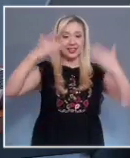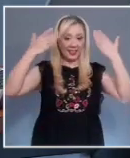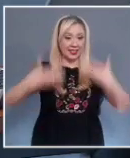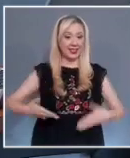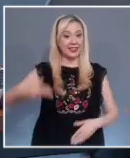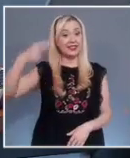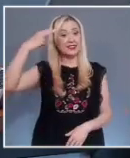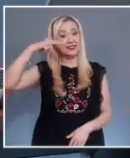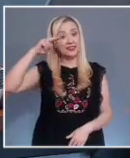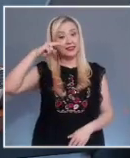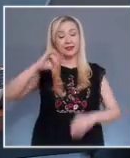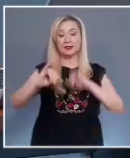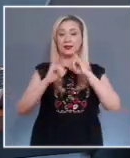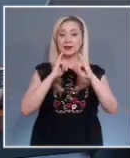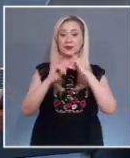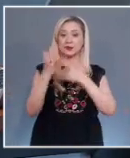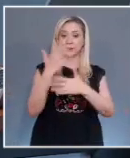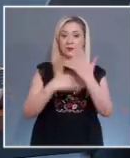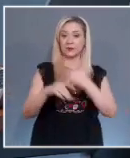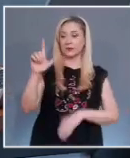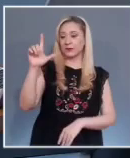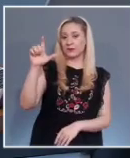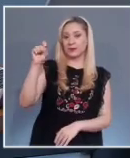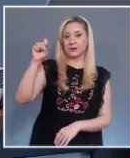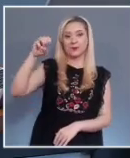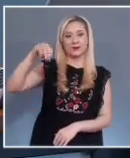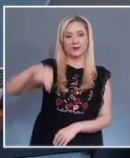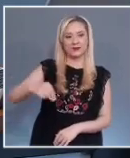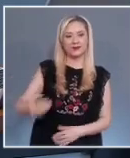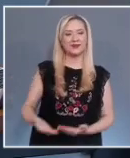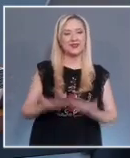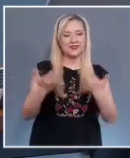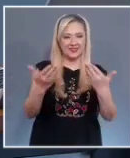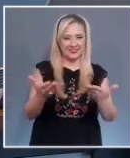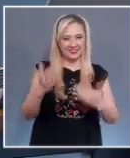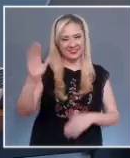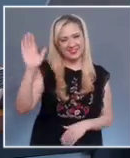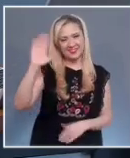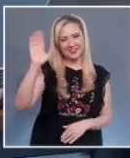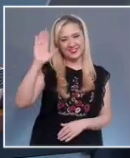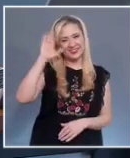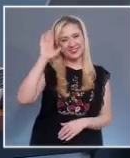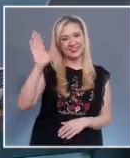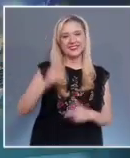Díaz en la interpretación de lengua de señas mexicana. Comenzamos.